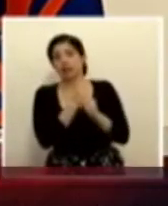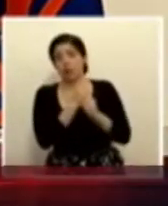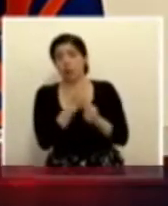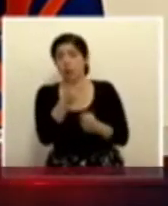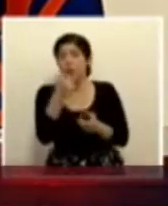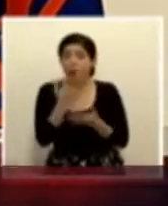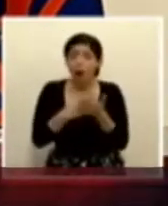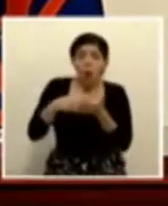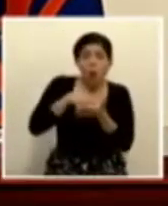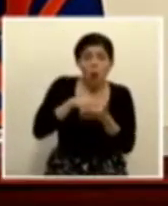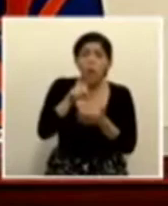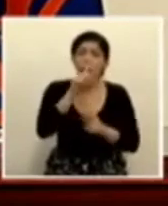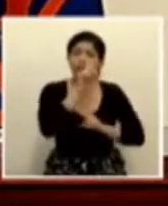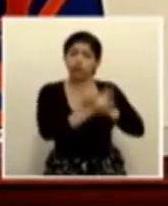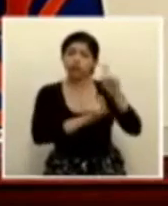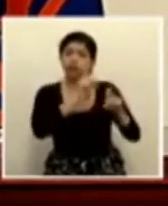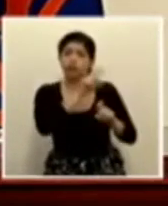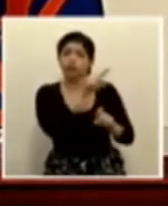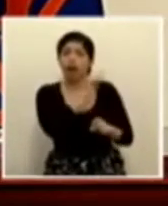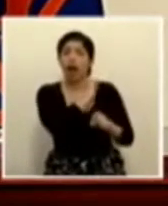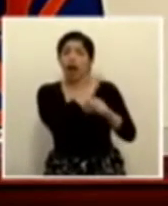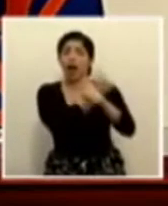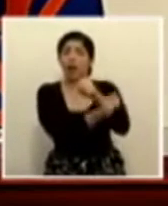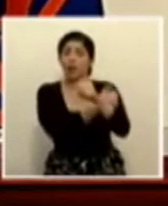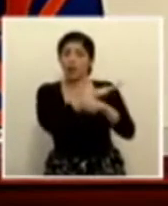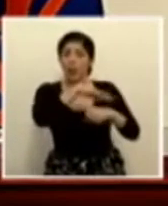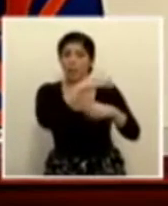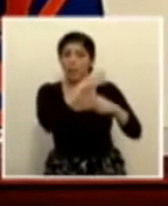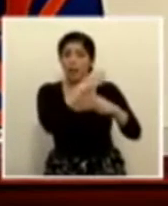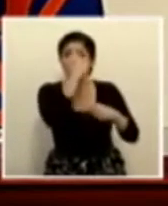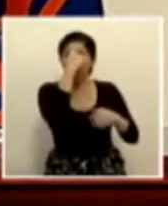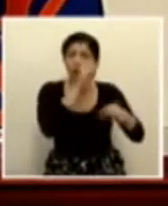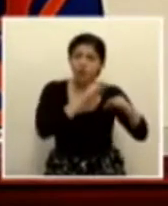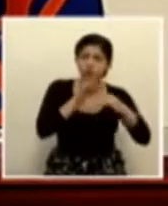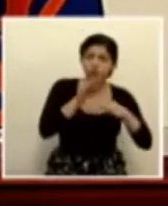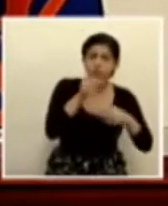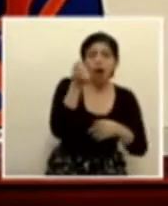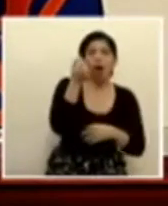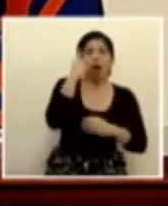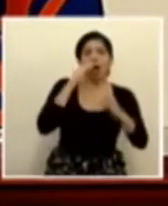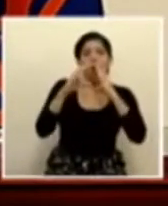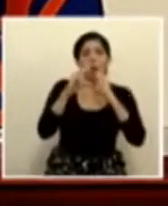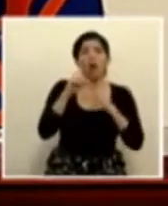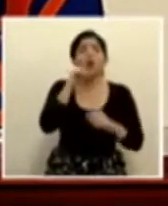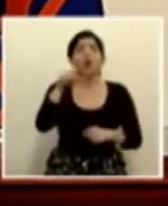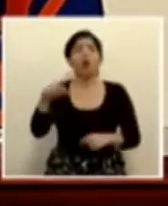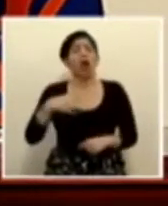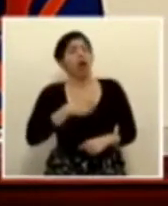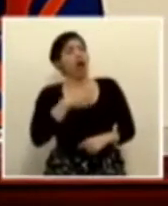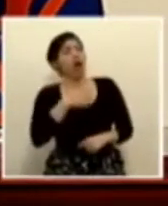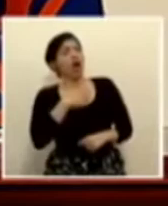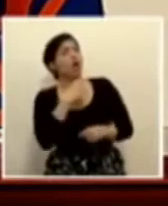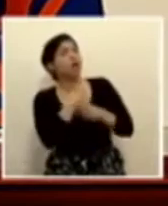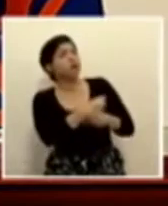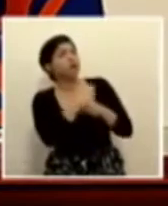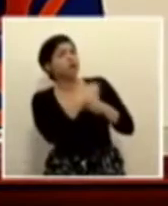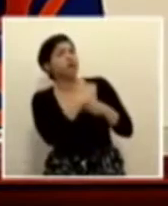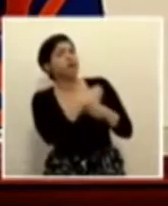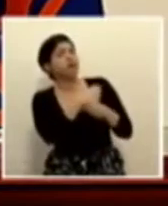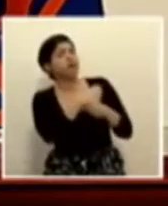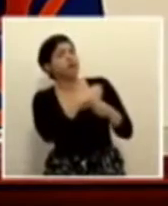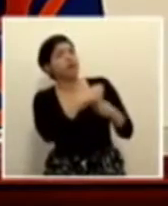las autoridades locales para poder hacer una efectiva comunicación lejos y protestar y de obstruir